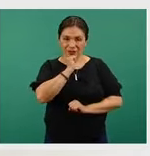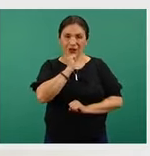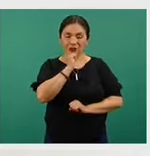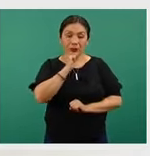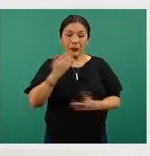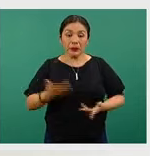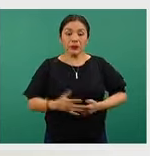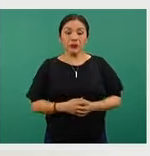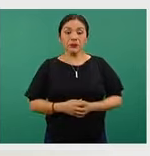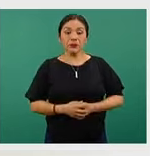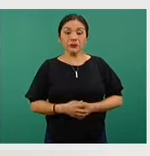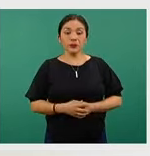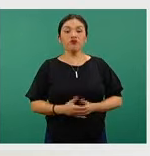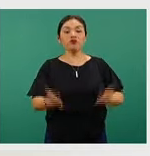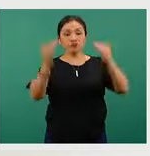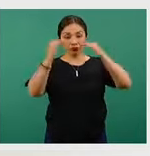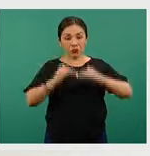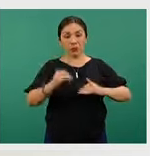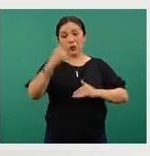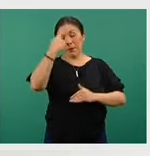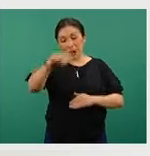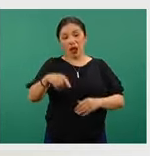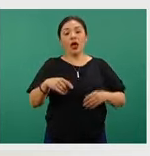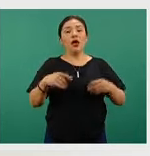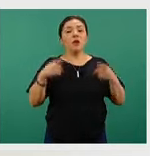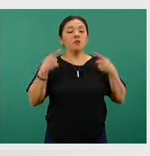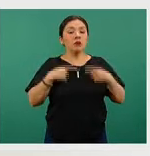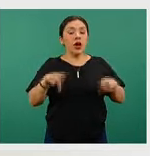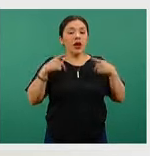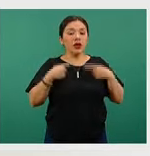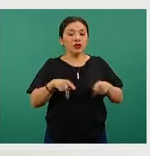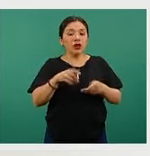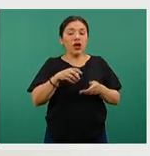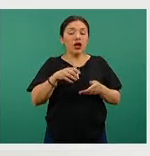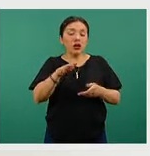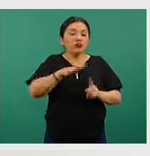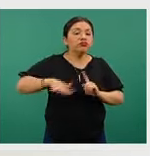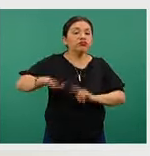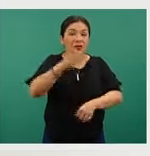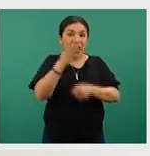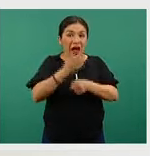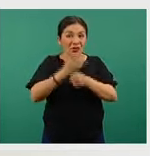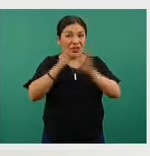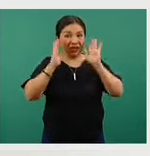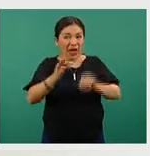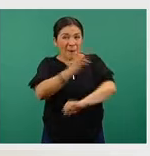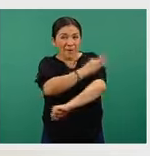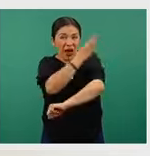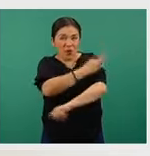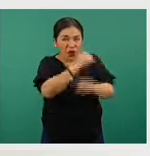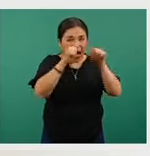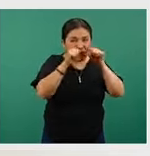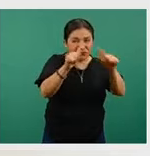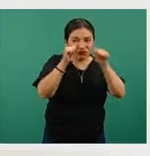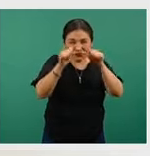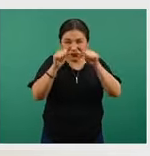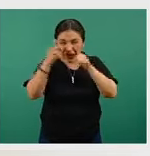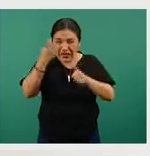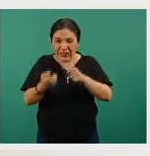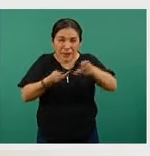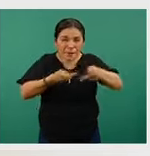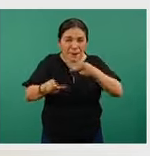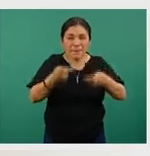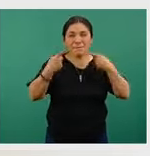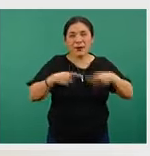de vacunación y en el grueso de la población en la población que en este momento está focalizando la estrategia en